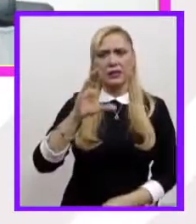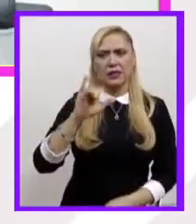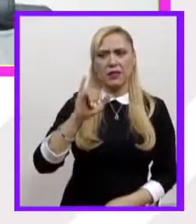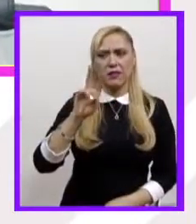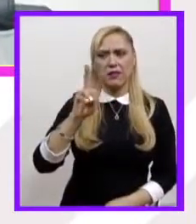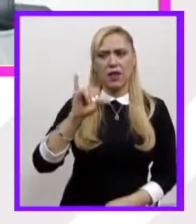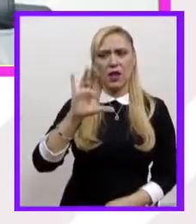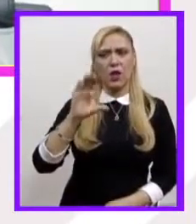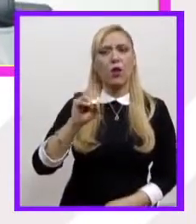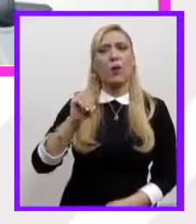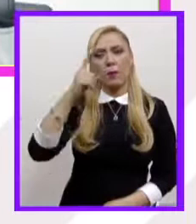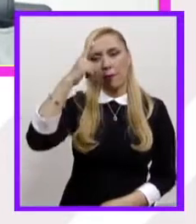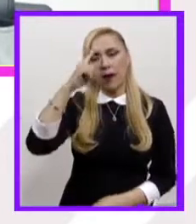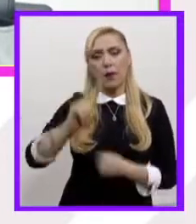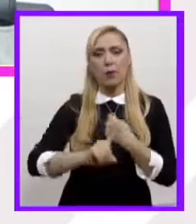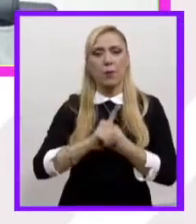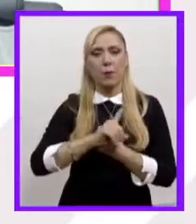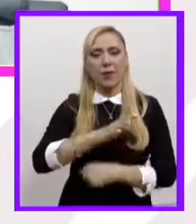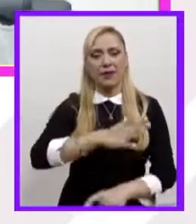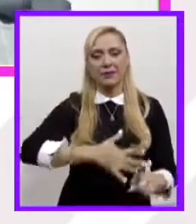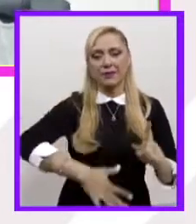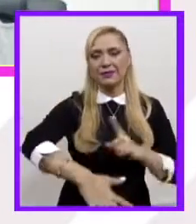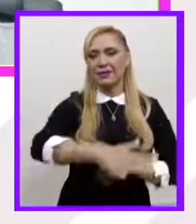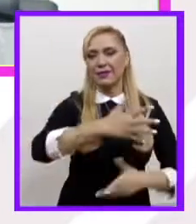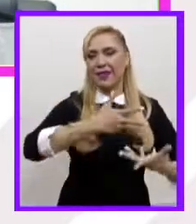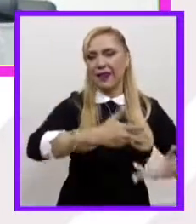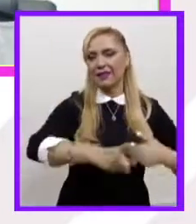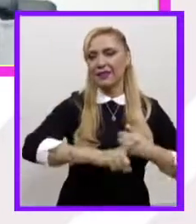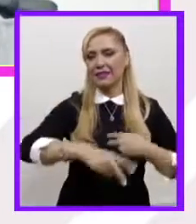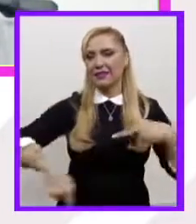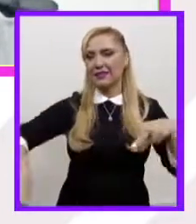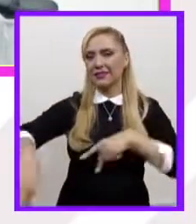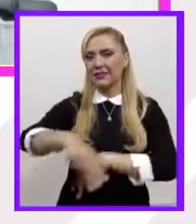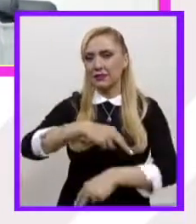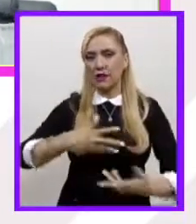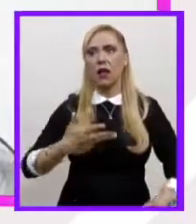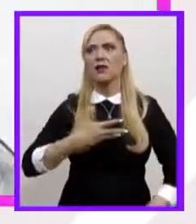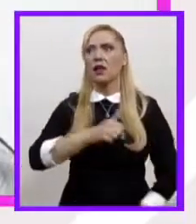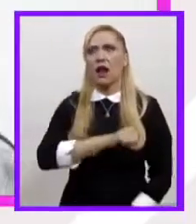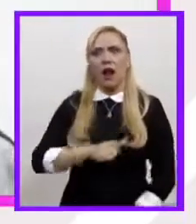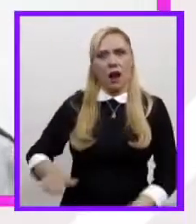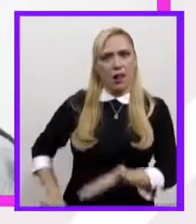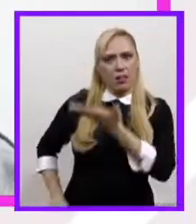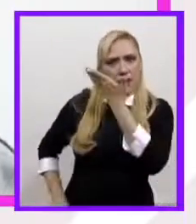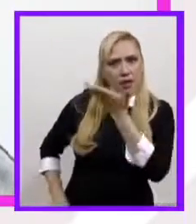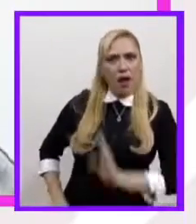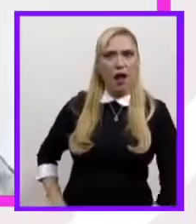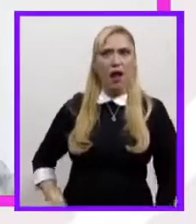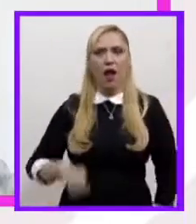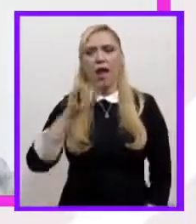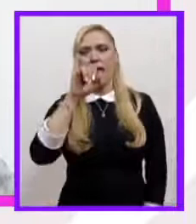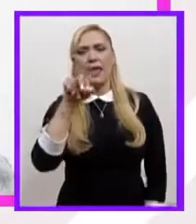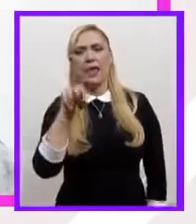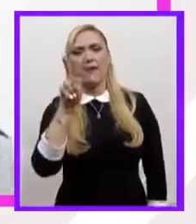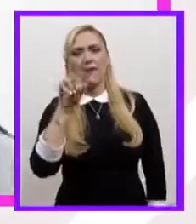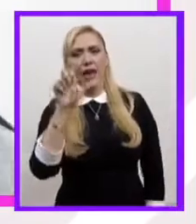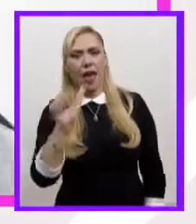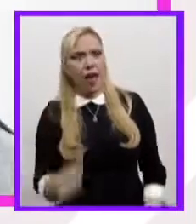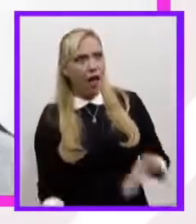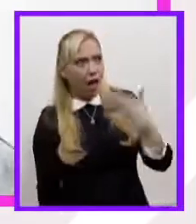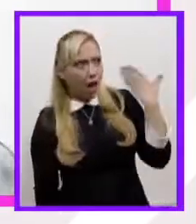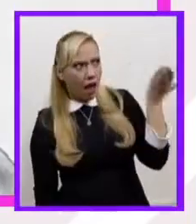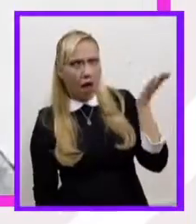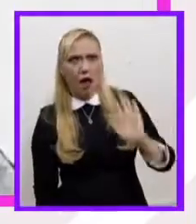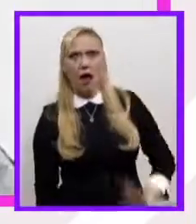a estos temas. Lo mismo con los establecimientos mercantiles. Está la alcaldía, existe el INVEA, hay toda una instancia y una estructura